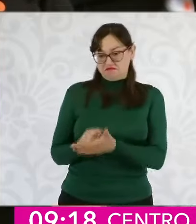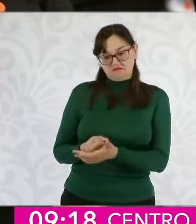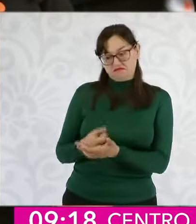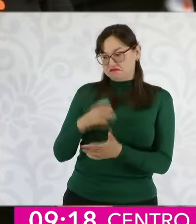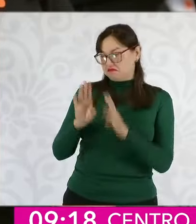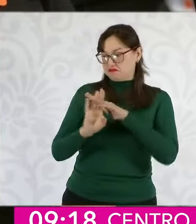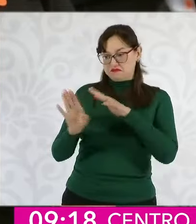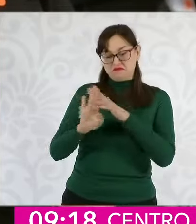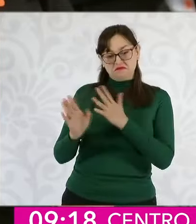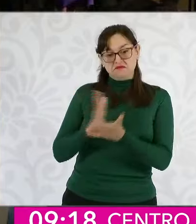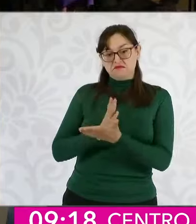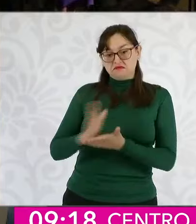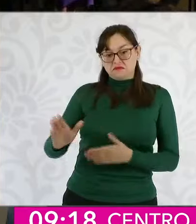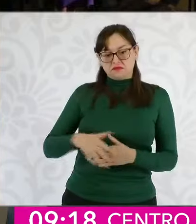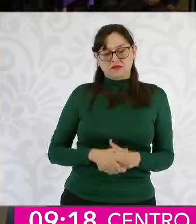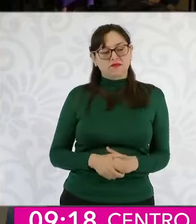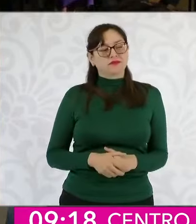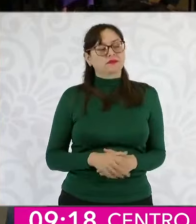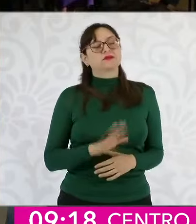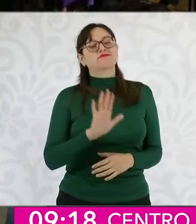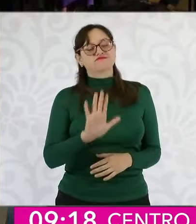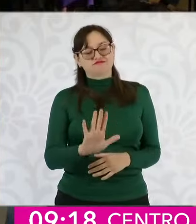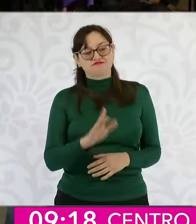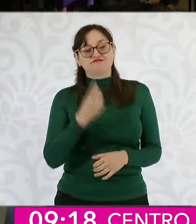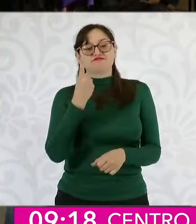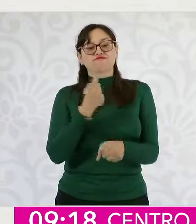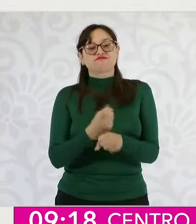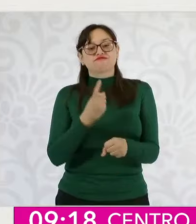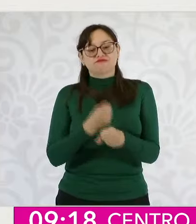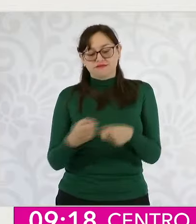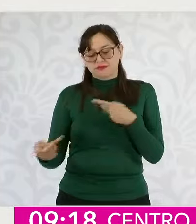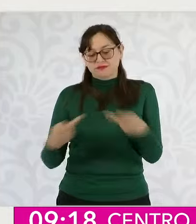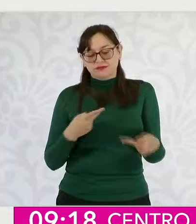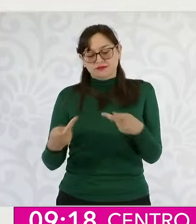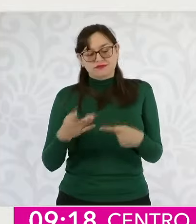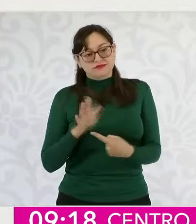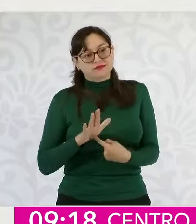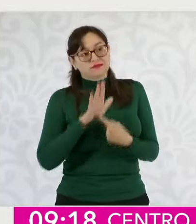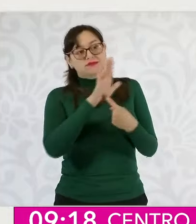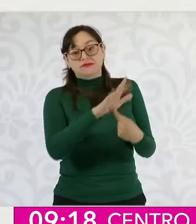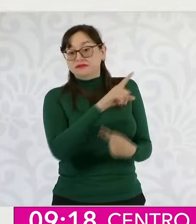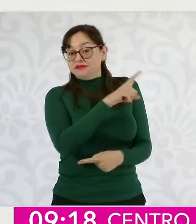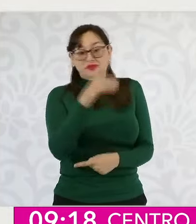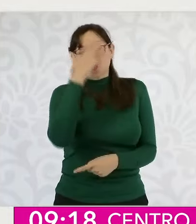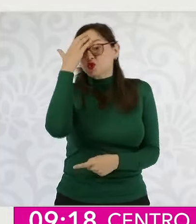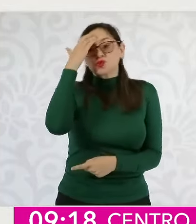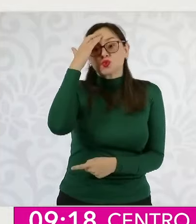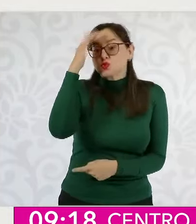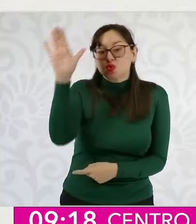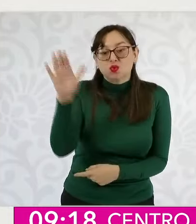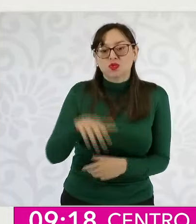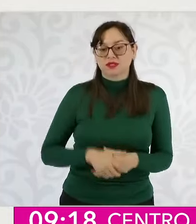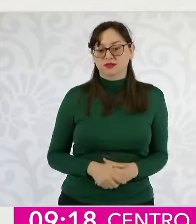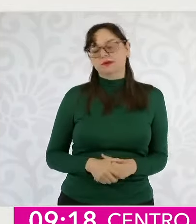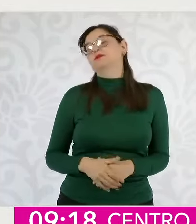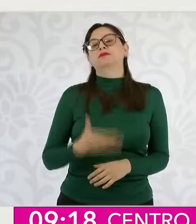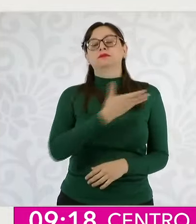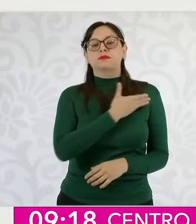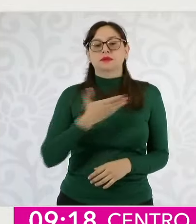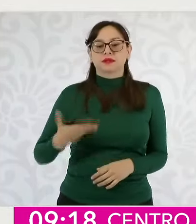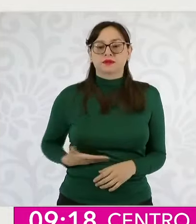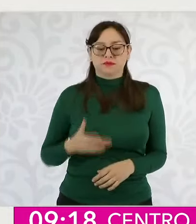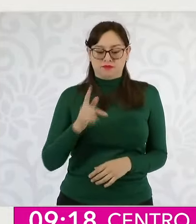gobierno estadounidense. Sí, primero que conozcan lo que estamos haciendo. Porque si ustedes se fijan en la publicación del presidente